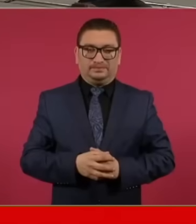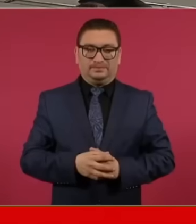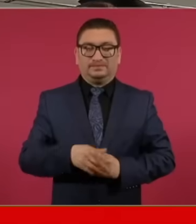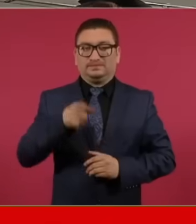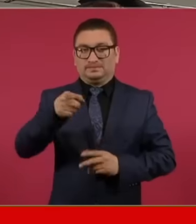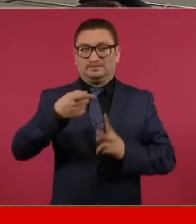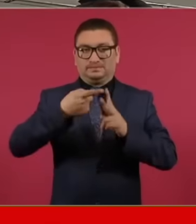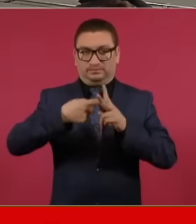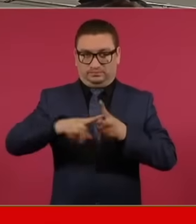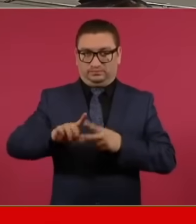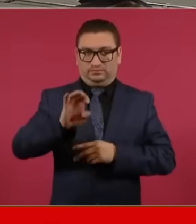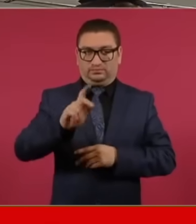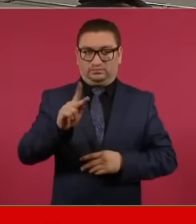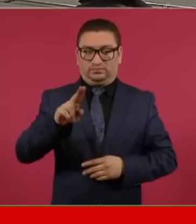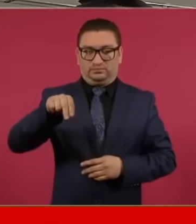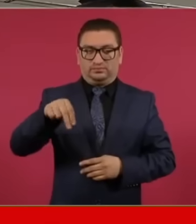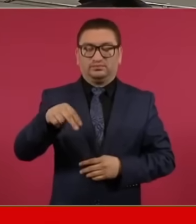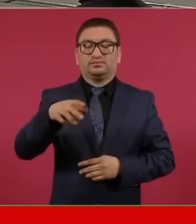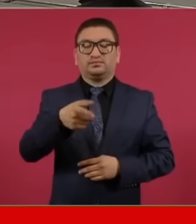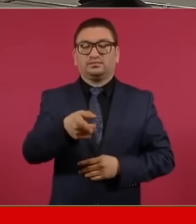Y aquí empieza Peña.